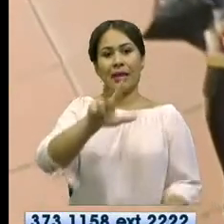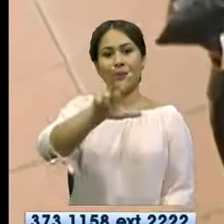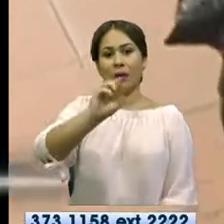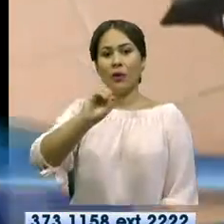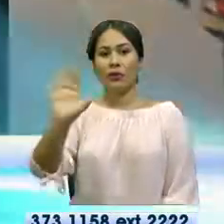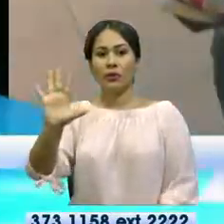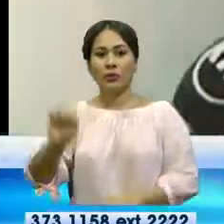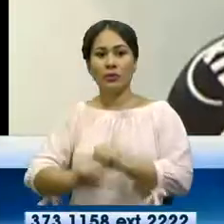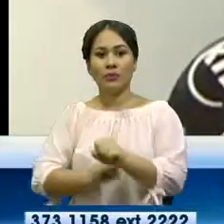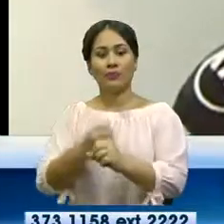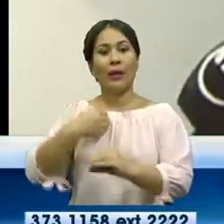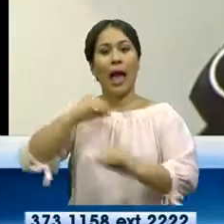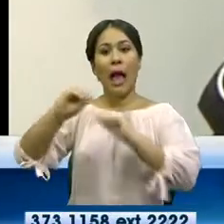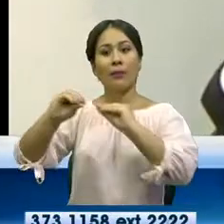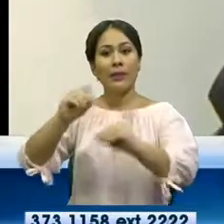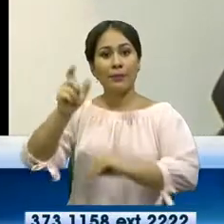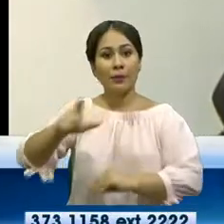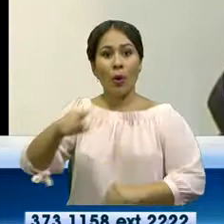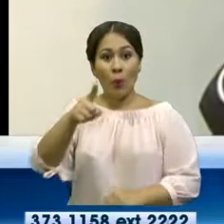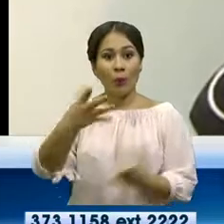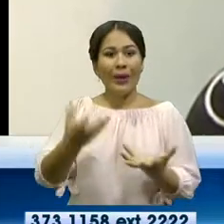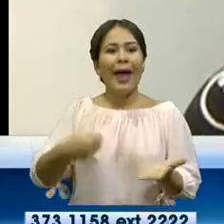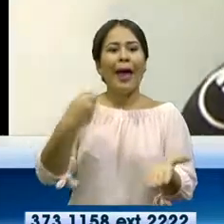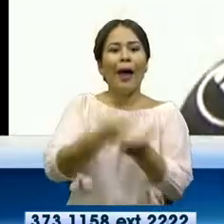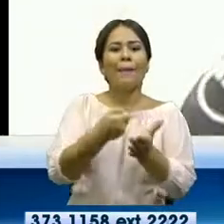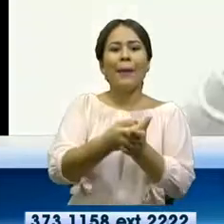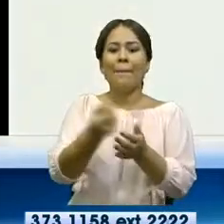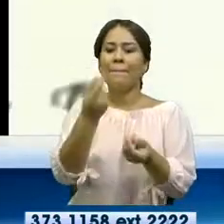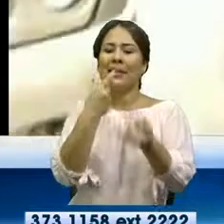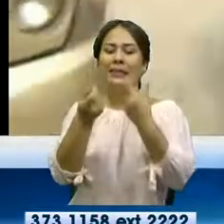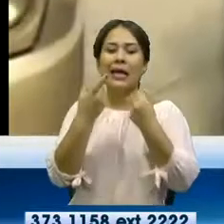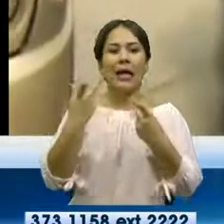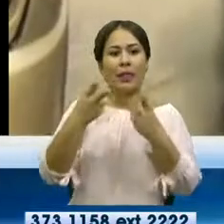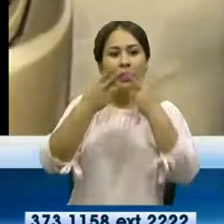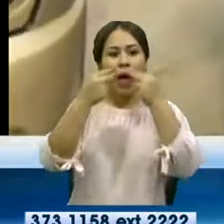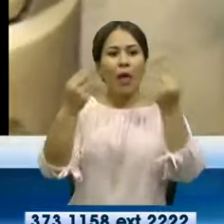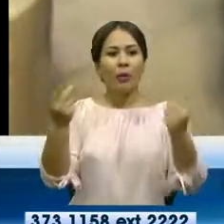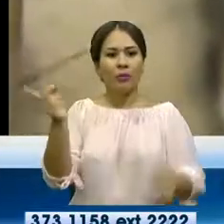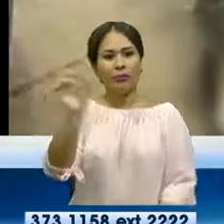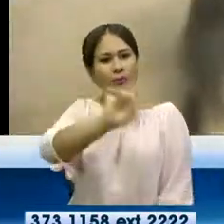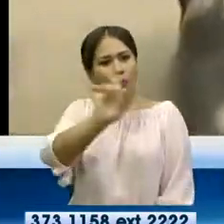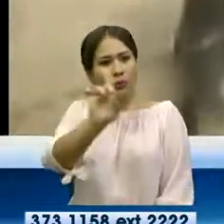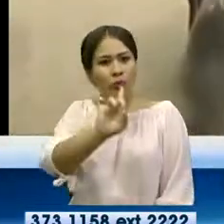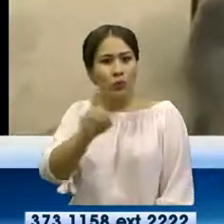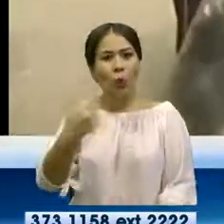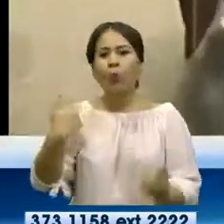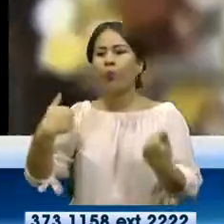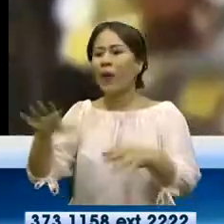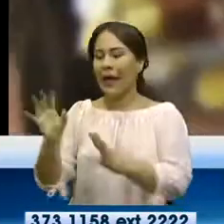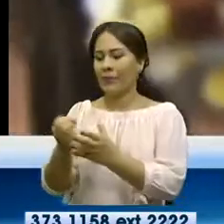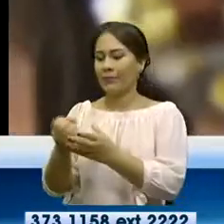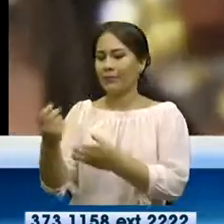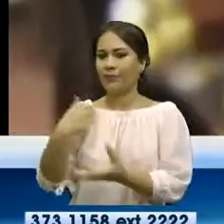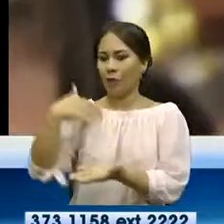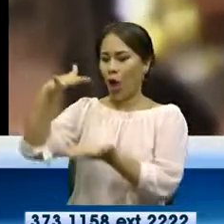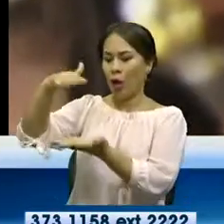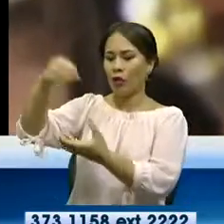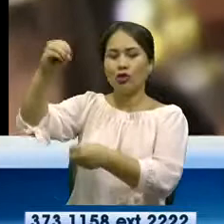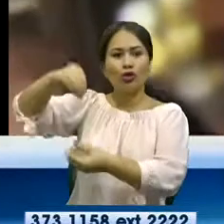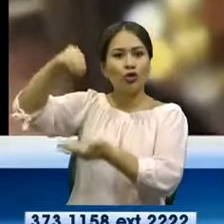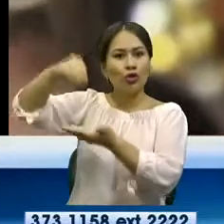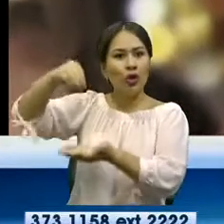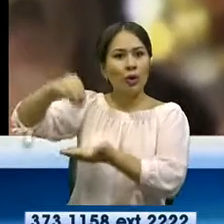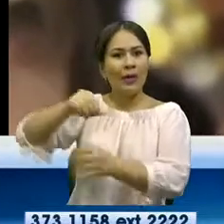Se alerta a la ciudadanía que no compren estos medicamentos. Y según las investigaciones, pretendían venderla en varios locales en la